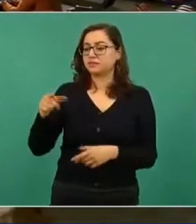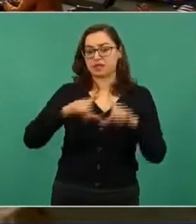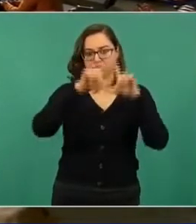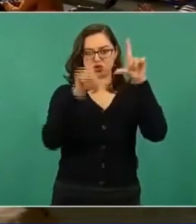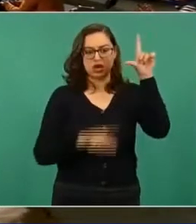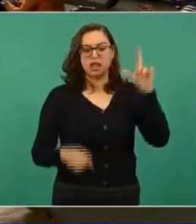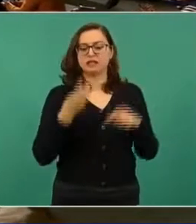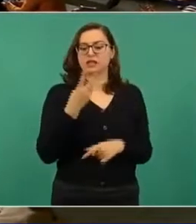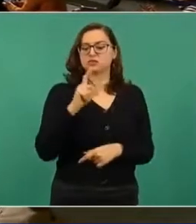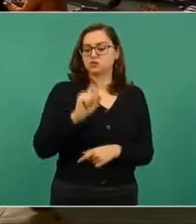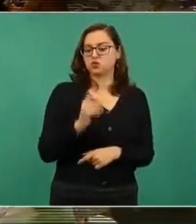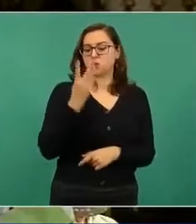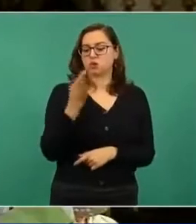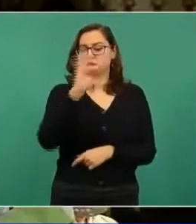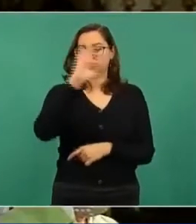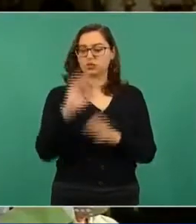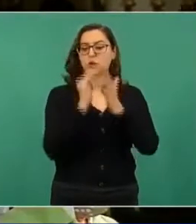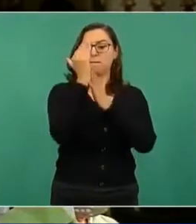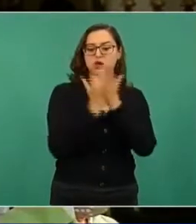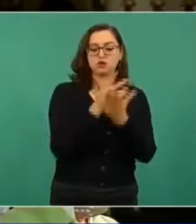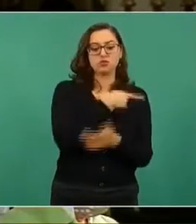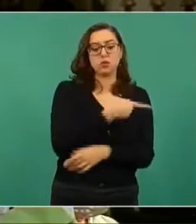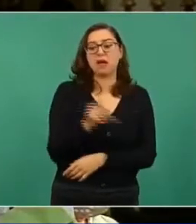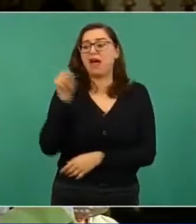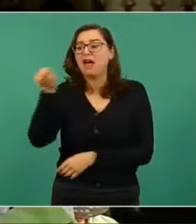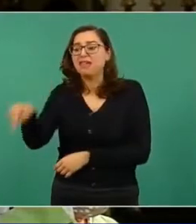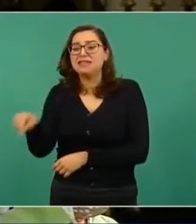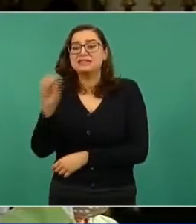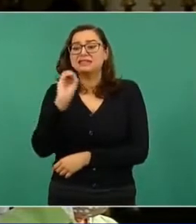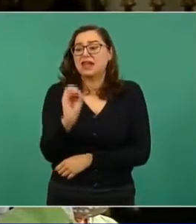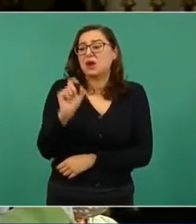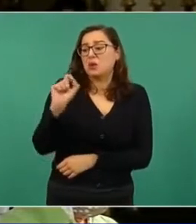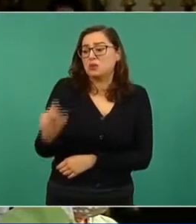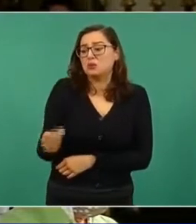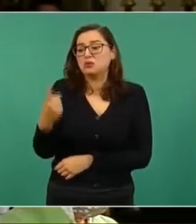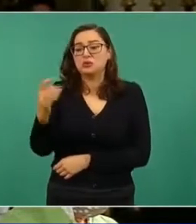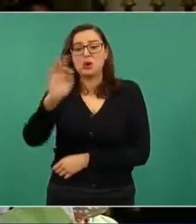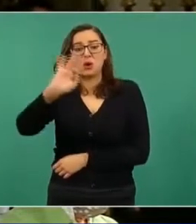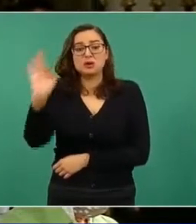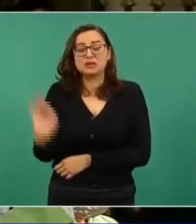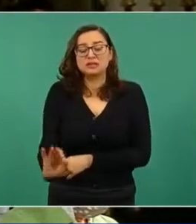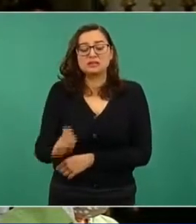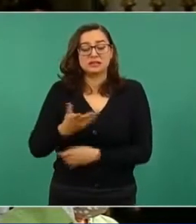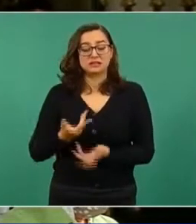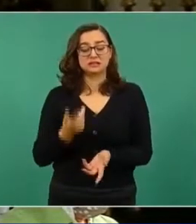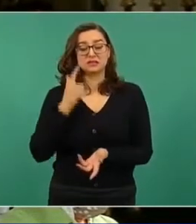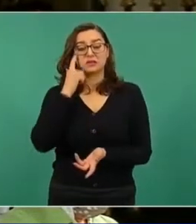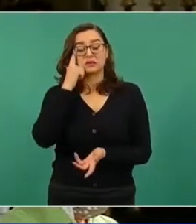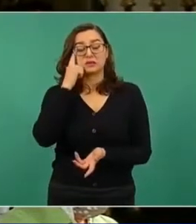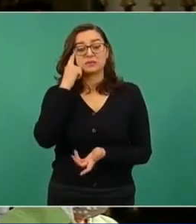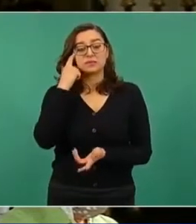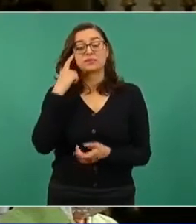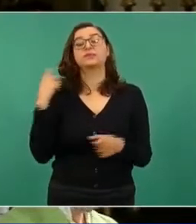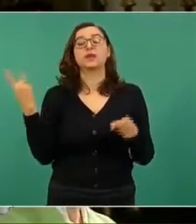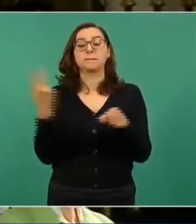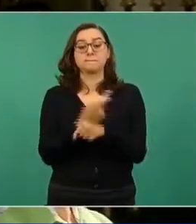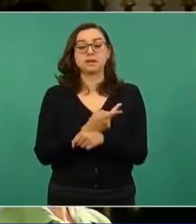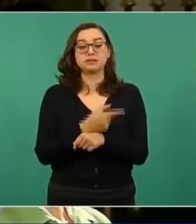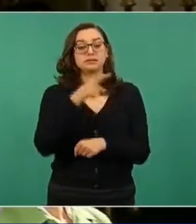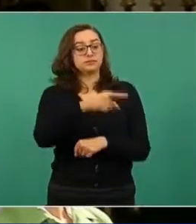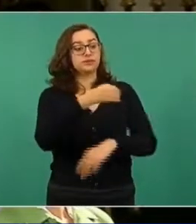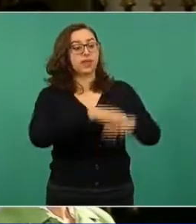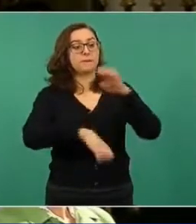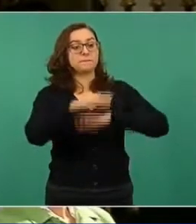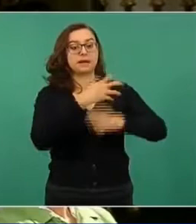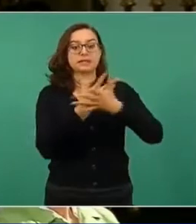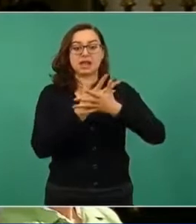3.4%. La crisis de desarrollo social frente a una industria poderosa y protegida parece